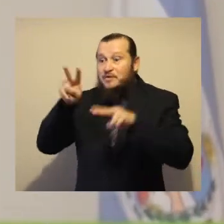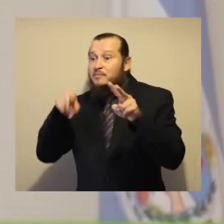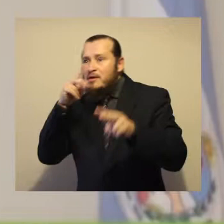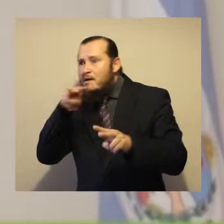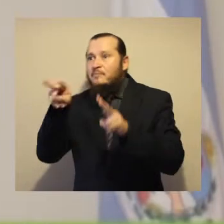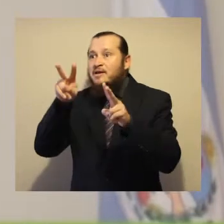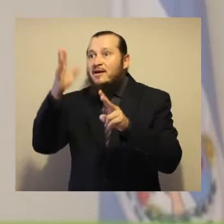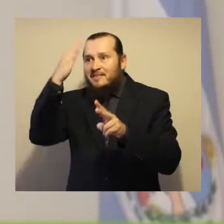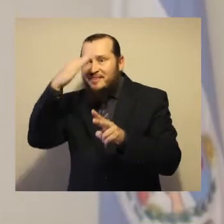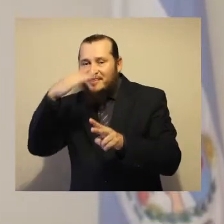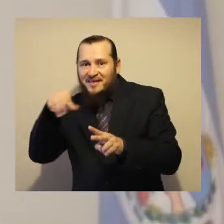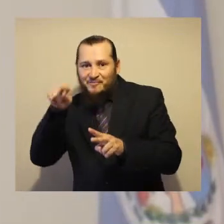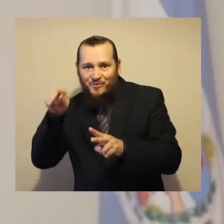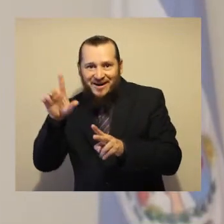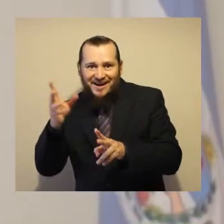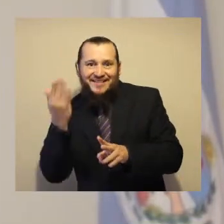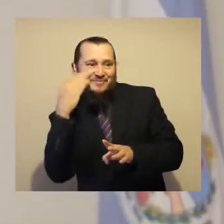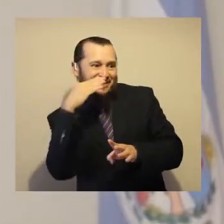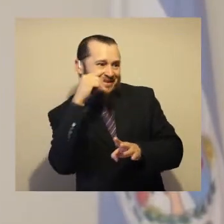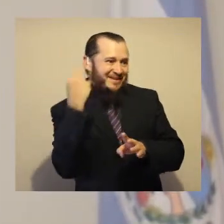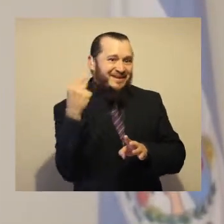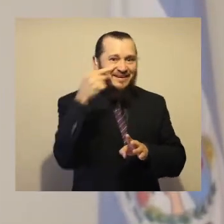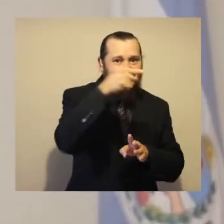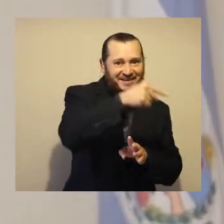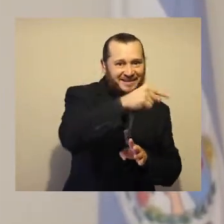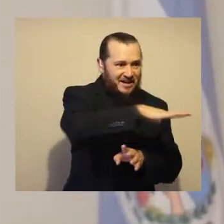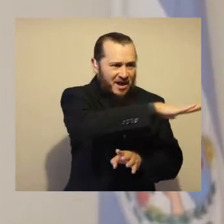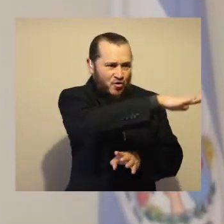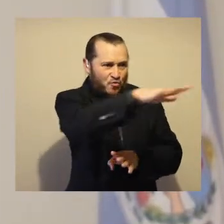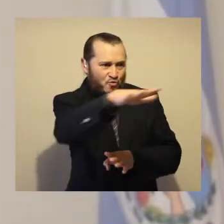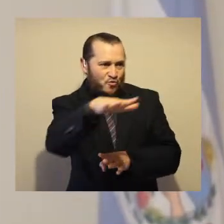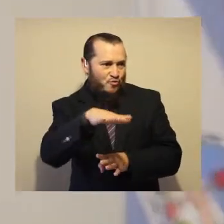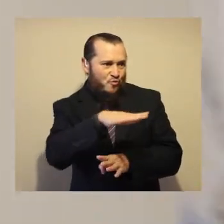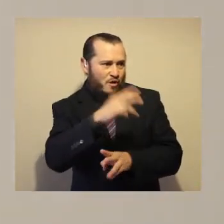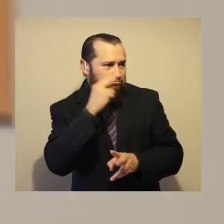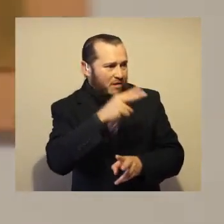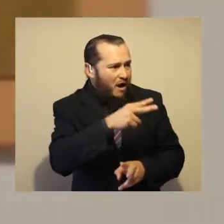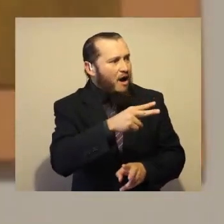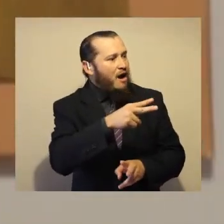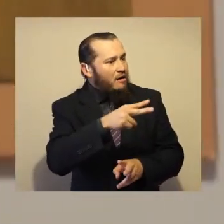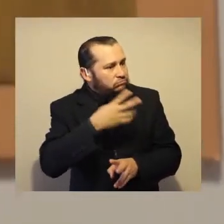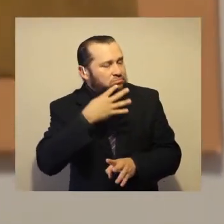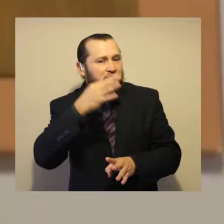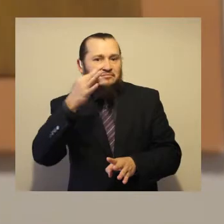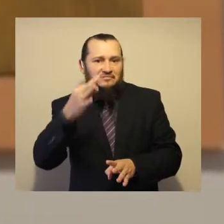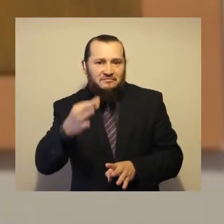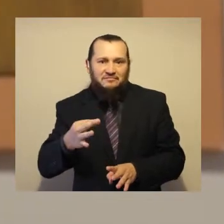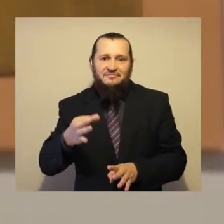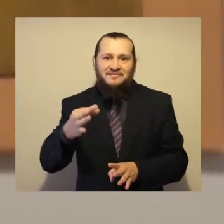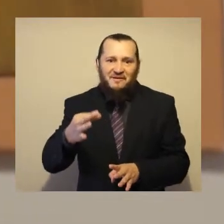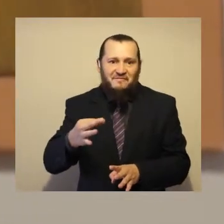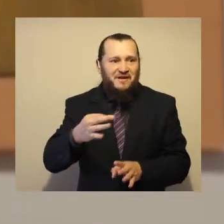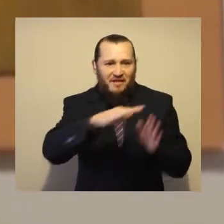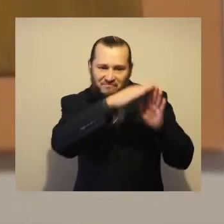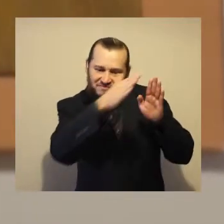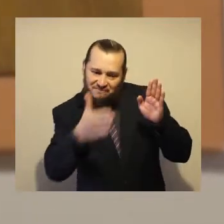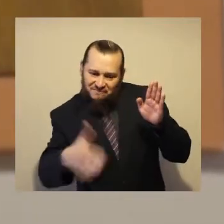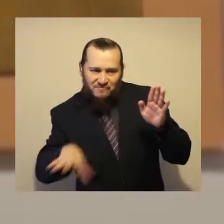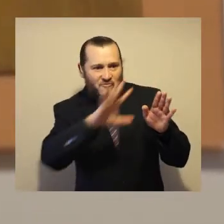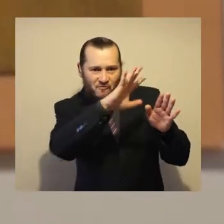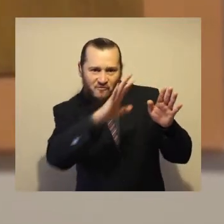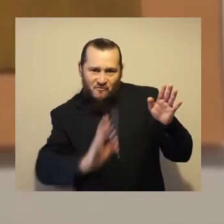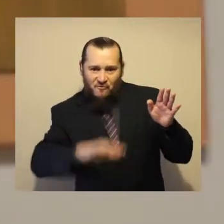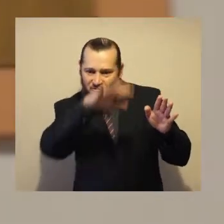parte, pudiendo asistir en el lugar y tomar una dimensión real de lo que es justamente esas barrancas